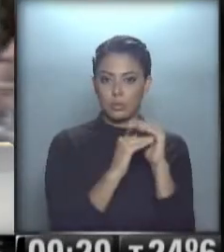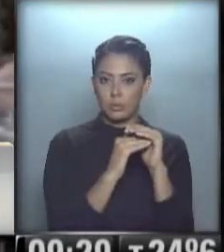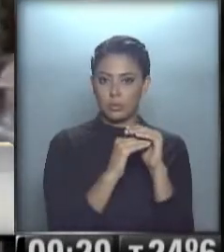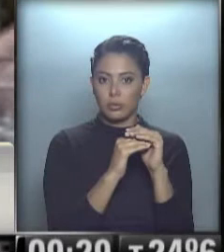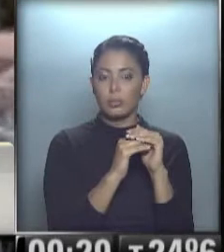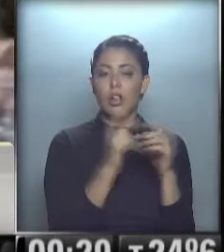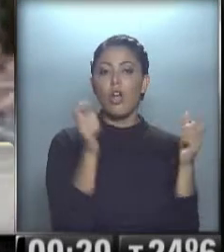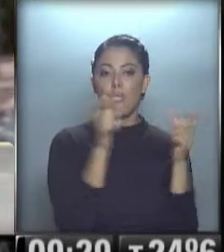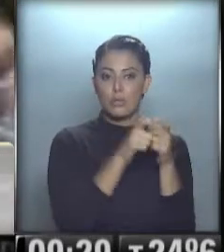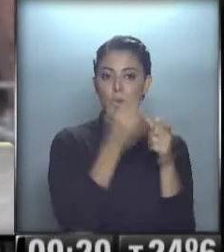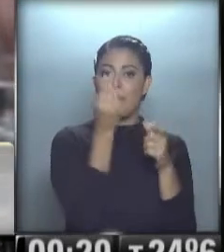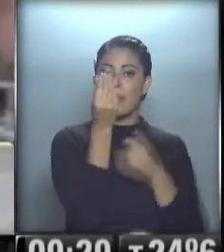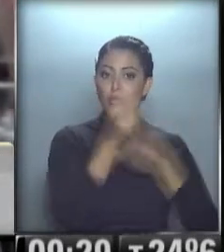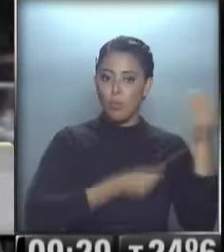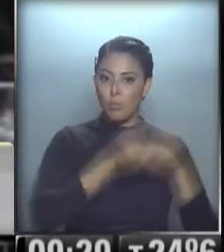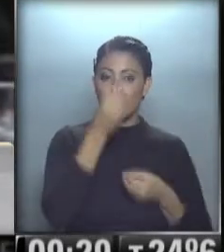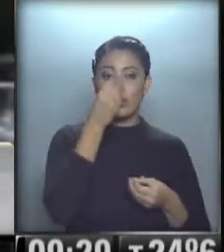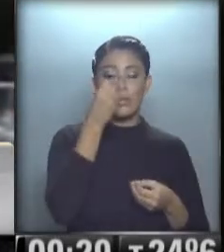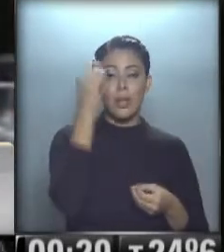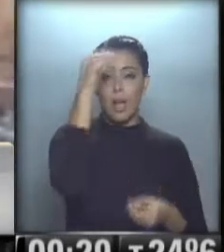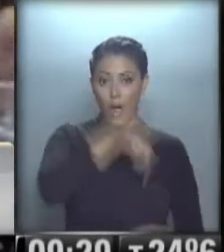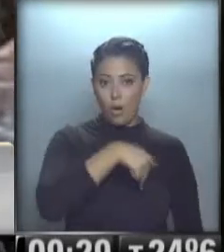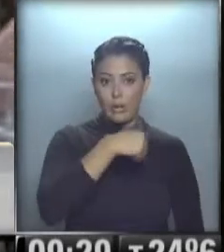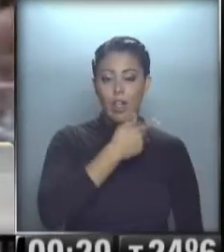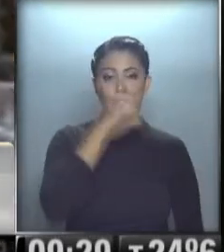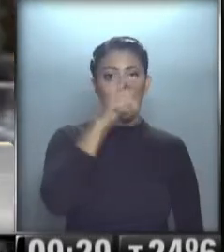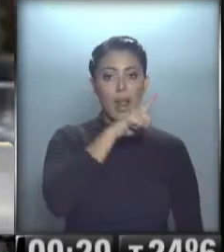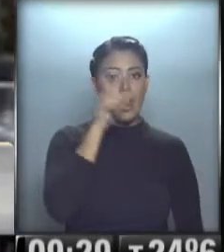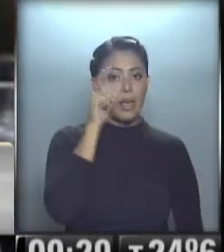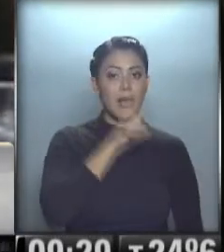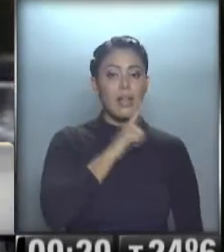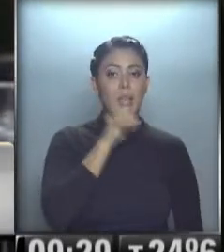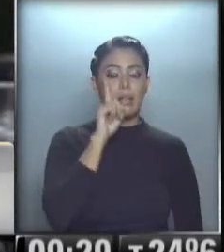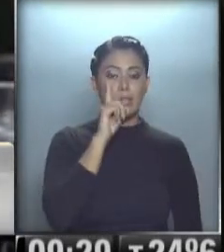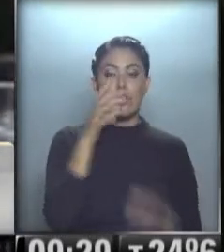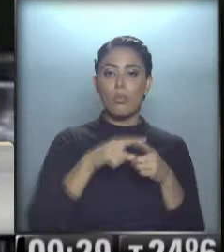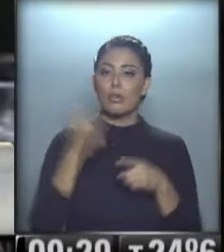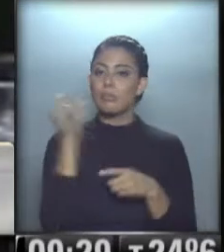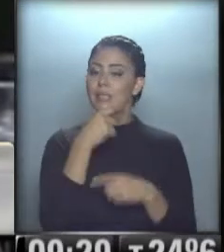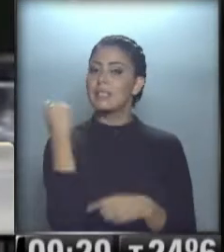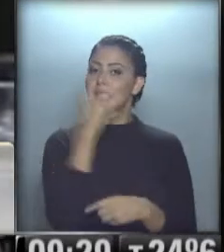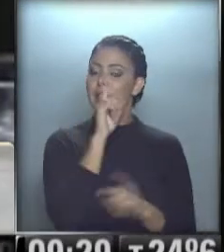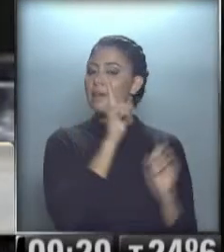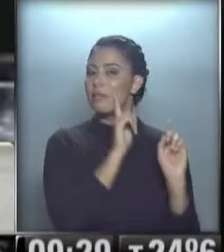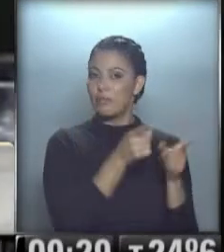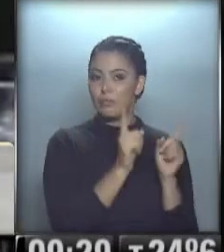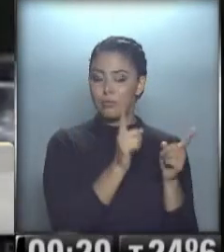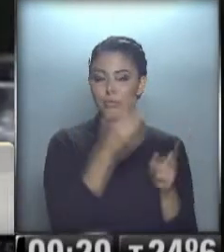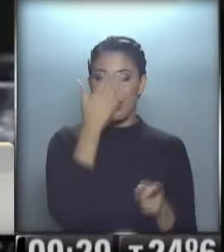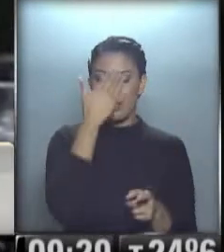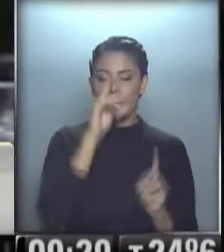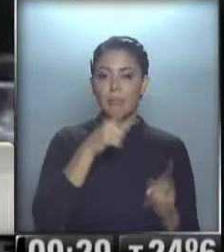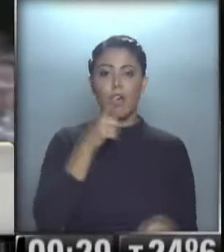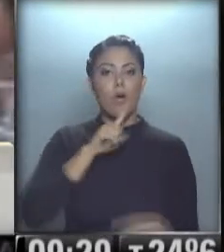la comisión de presupuesto actualmente la preside roberto feliz y espera el frente para la victoria que continúe en ese cargo juicio